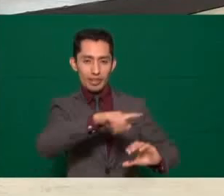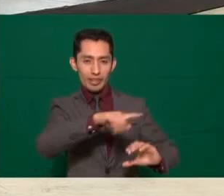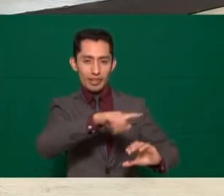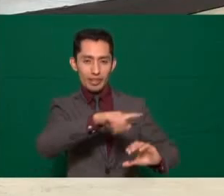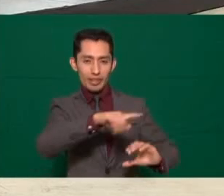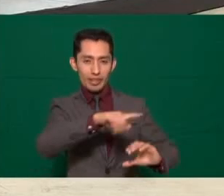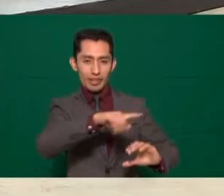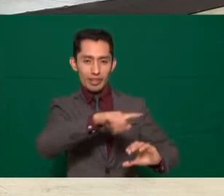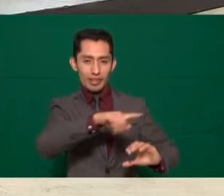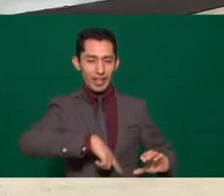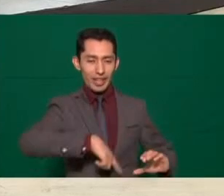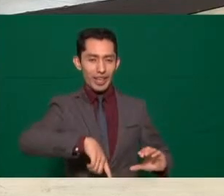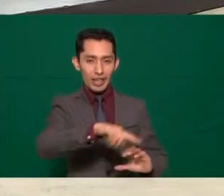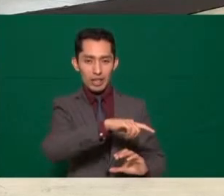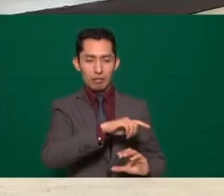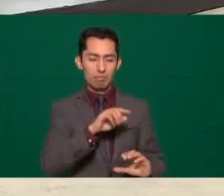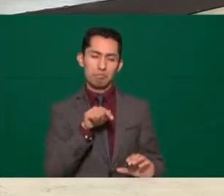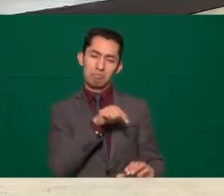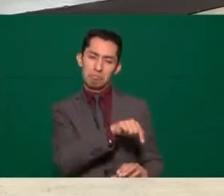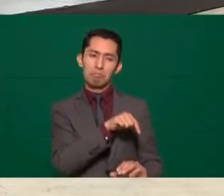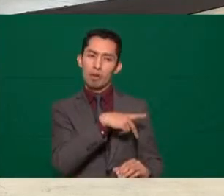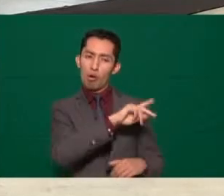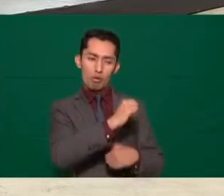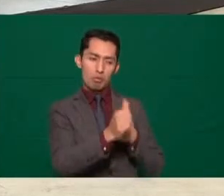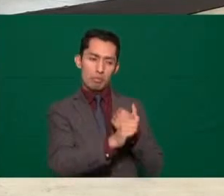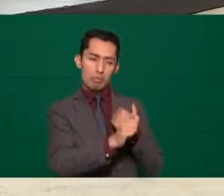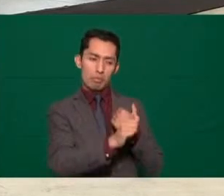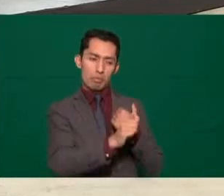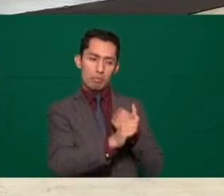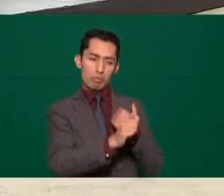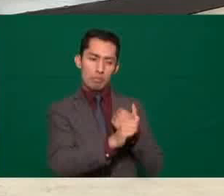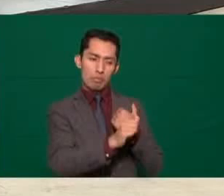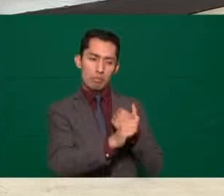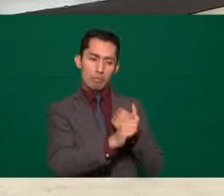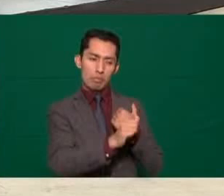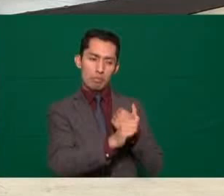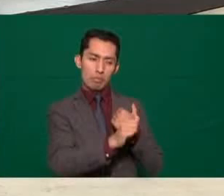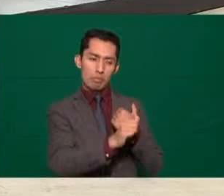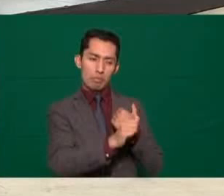nuestros adultos mayores